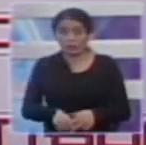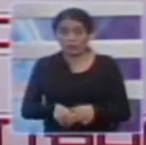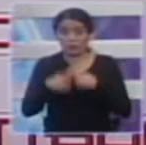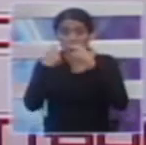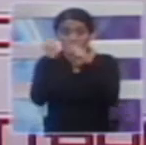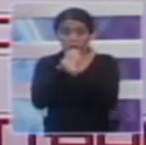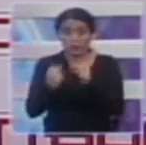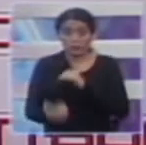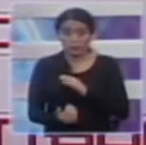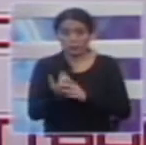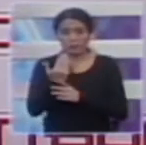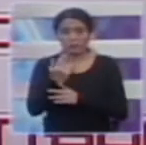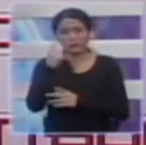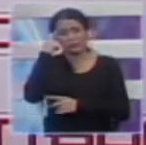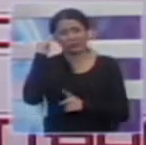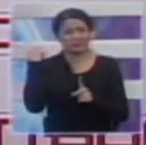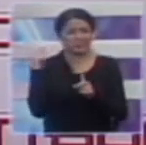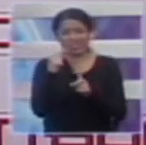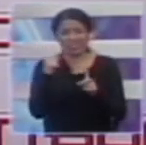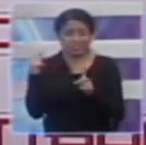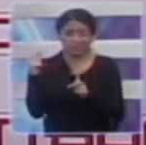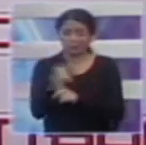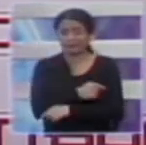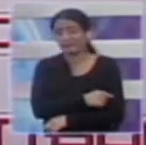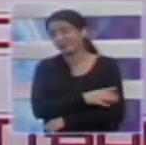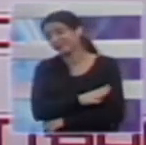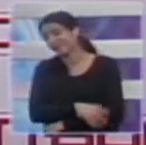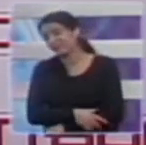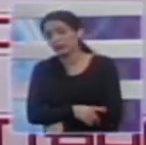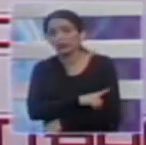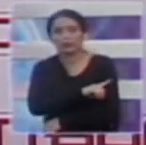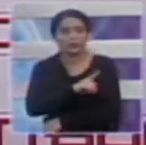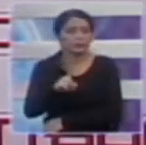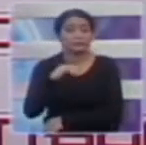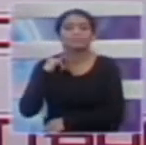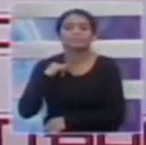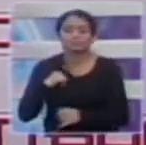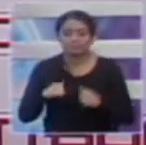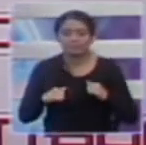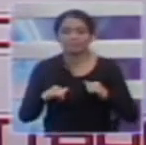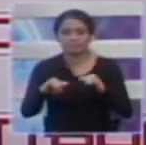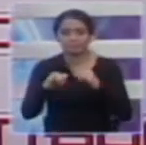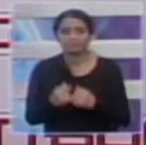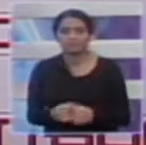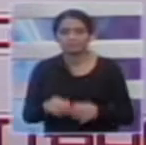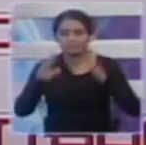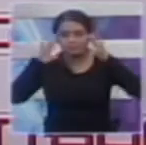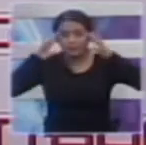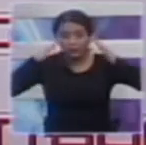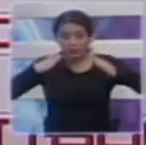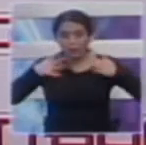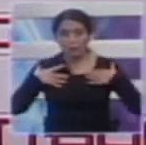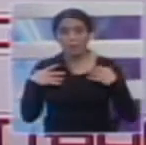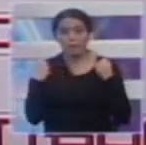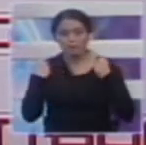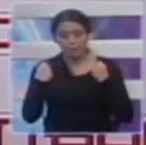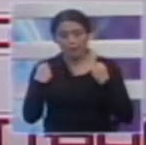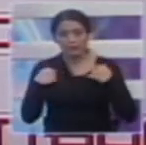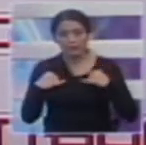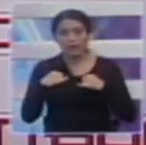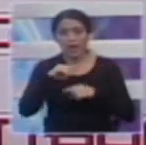en el hecho de que las cosas cuando uno les pone buenas intenciones y ganas funcionan y no dejarse tanto llevar por